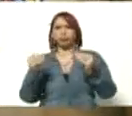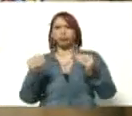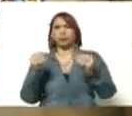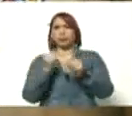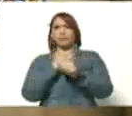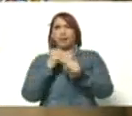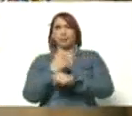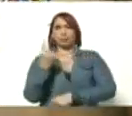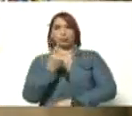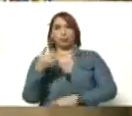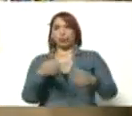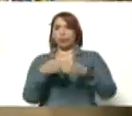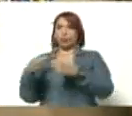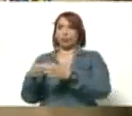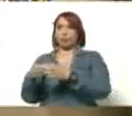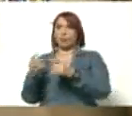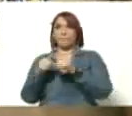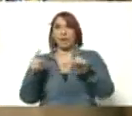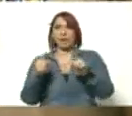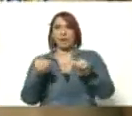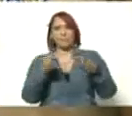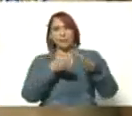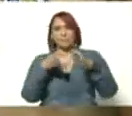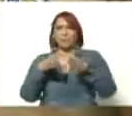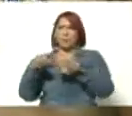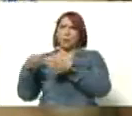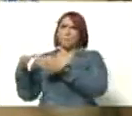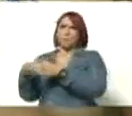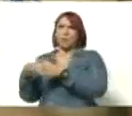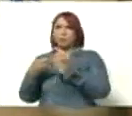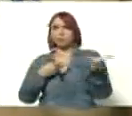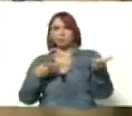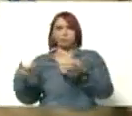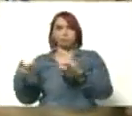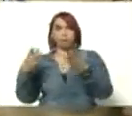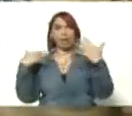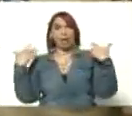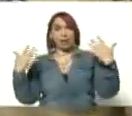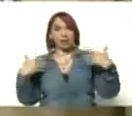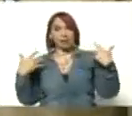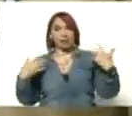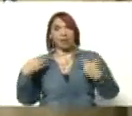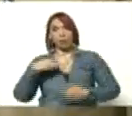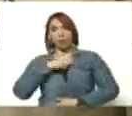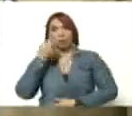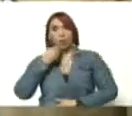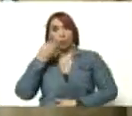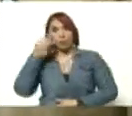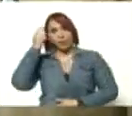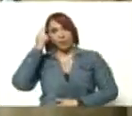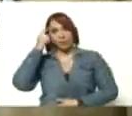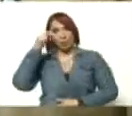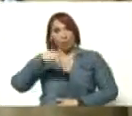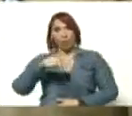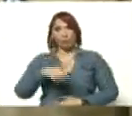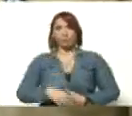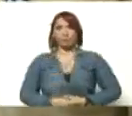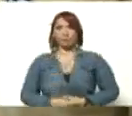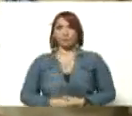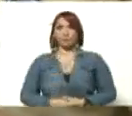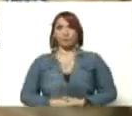equipo, hermanados para organizarnos y recibir con mucha alegría a nuestros muchachos que el día de hoy, bueno, están acá con